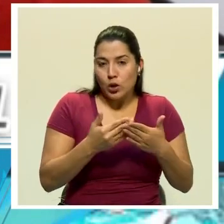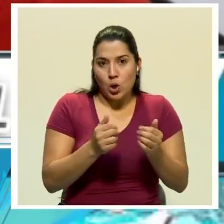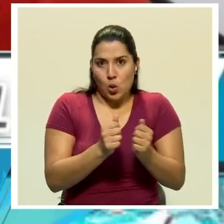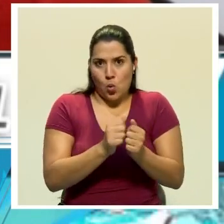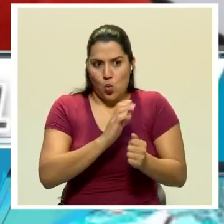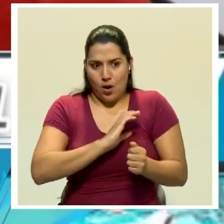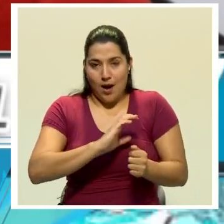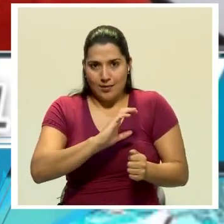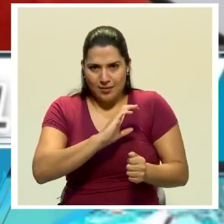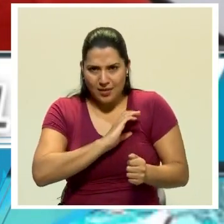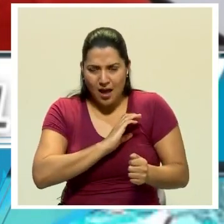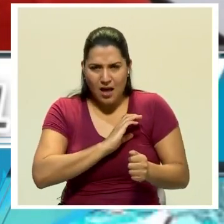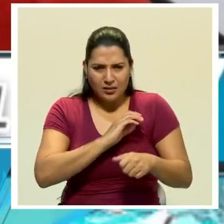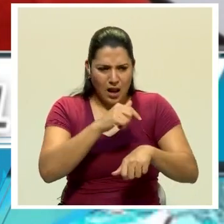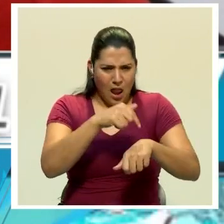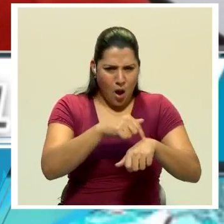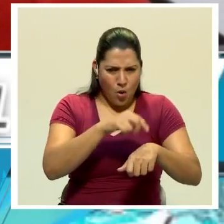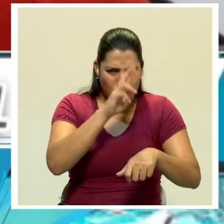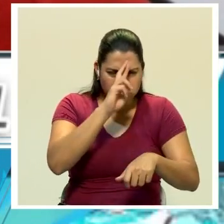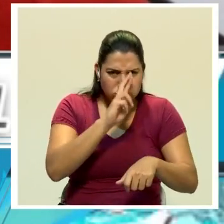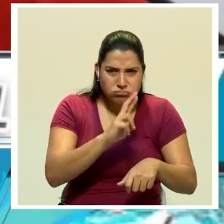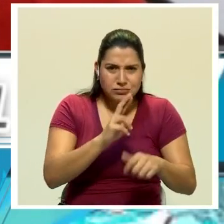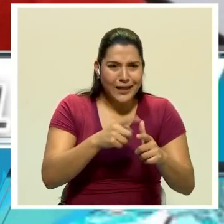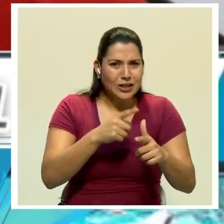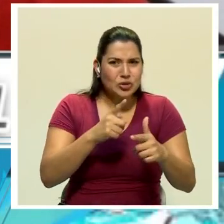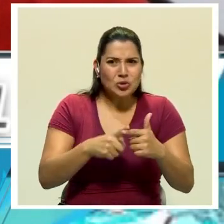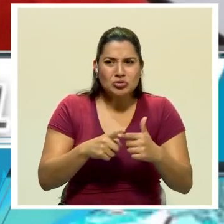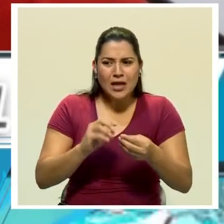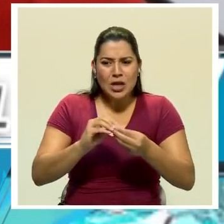y puntual, quita vehículos de la vía.